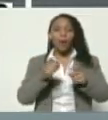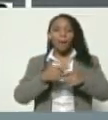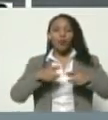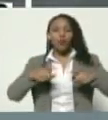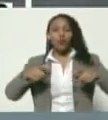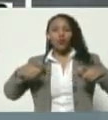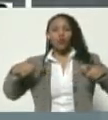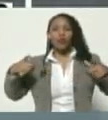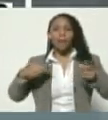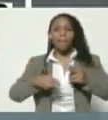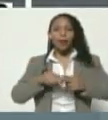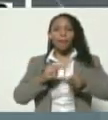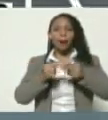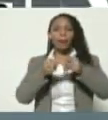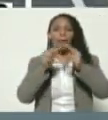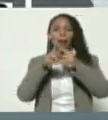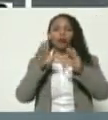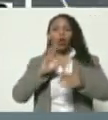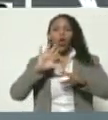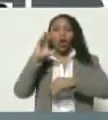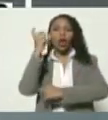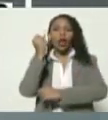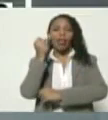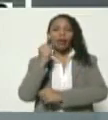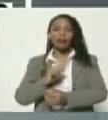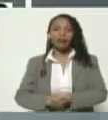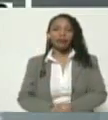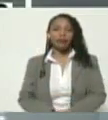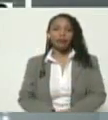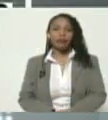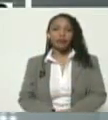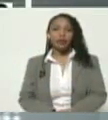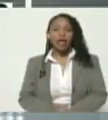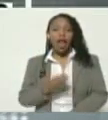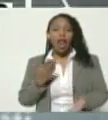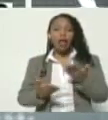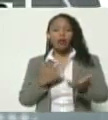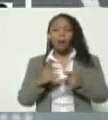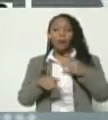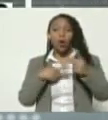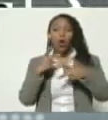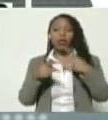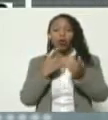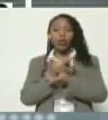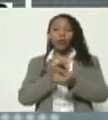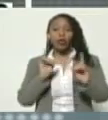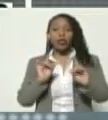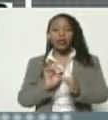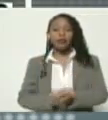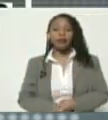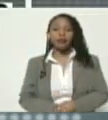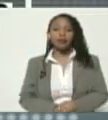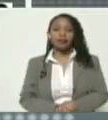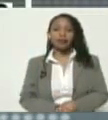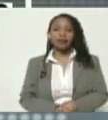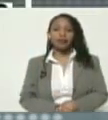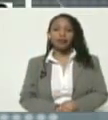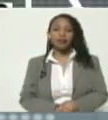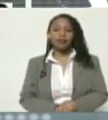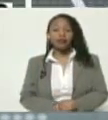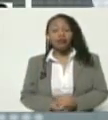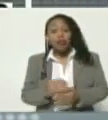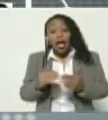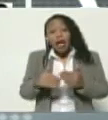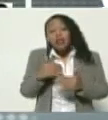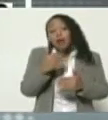prosperidad construida, conquistada, la estabilidad política, la democracia. Y